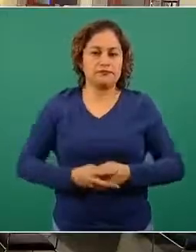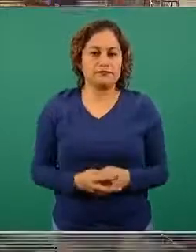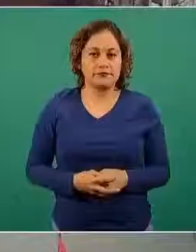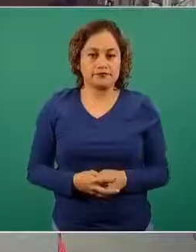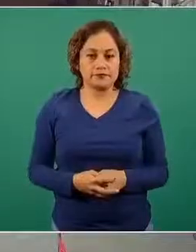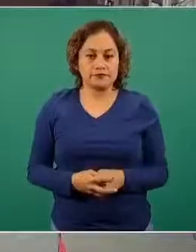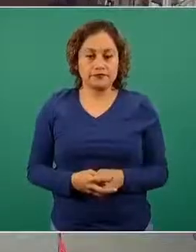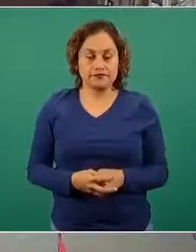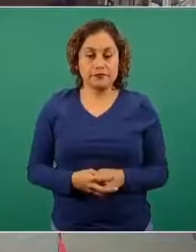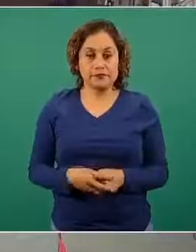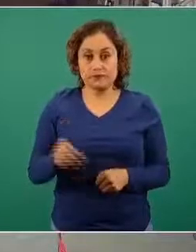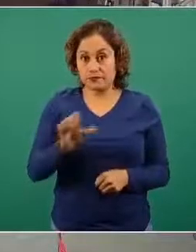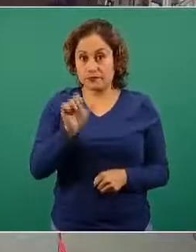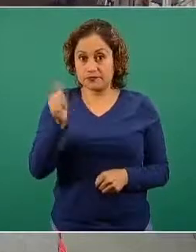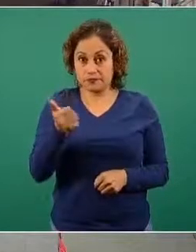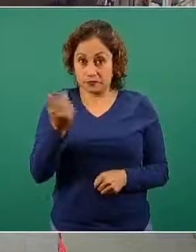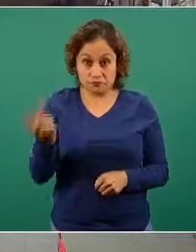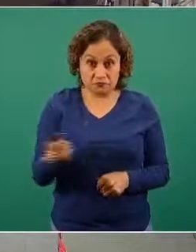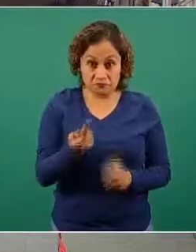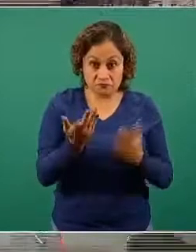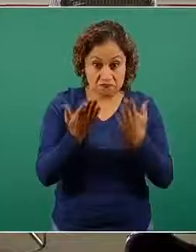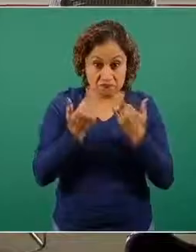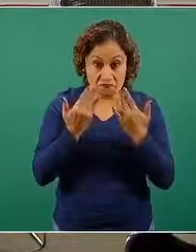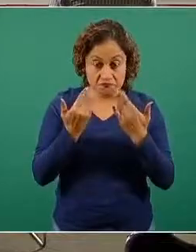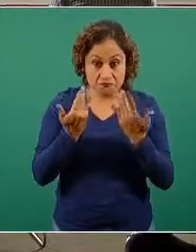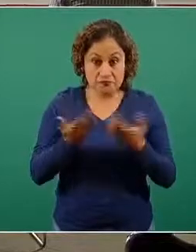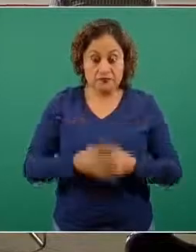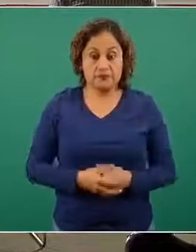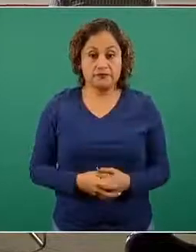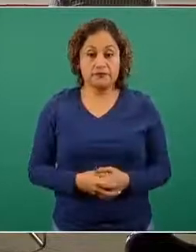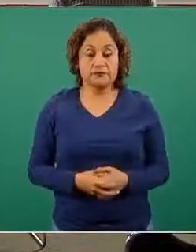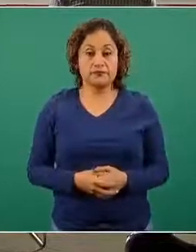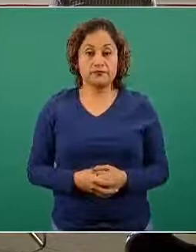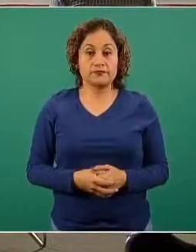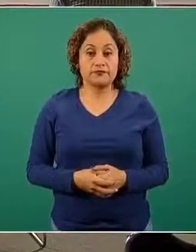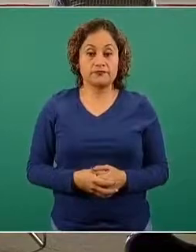Pues si ya no tuviéramos alguna otra pregunta, siendo las